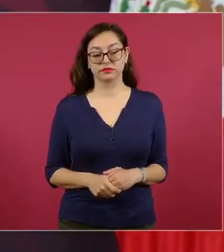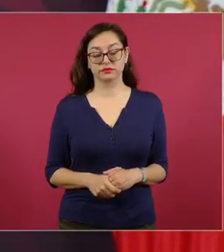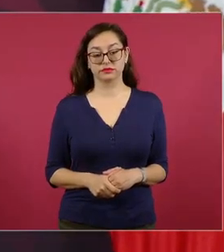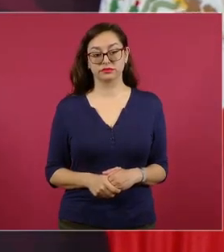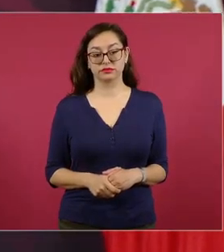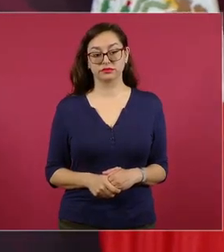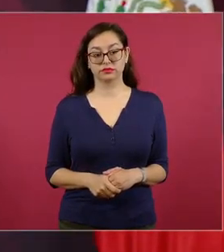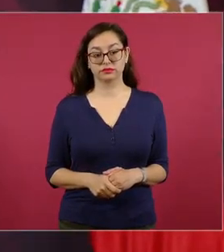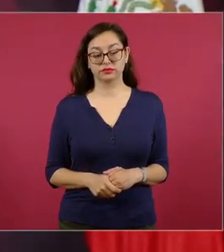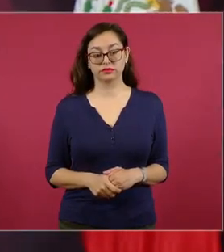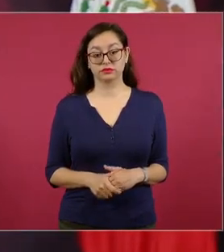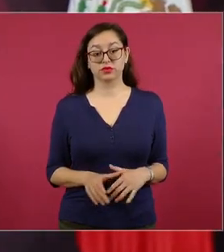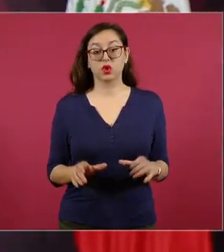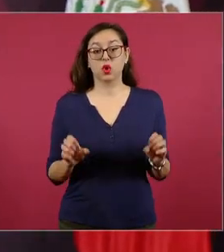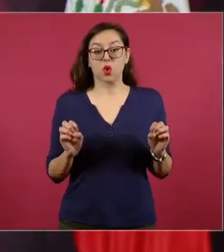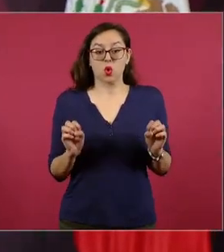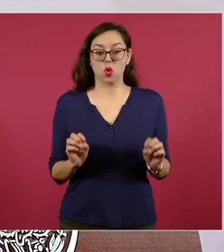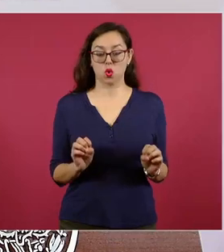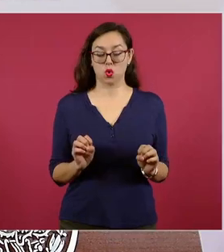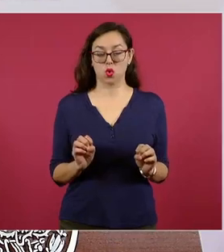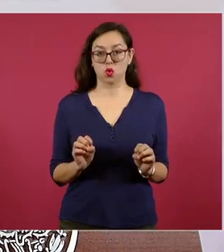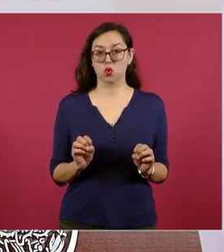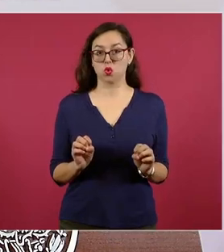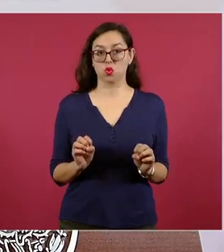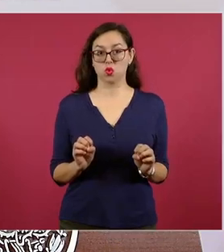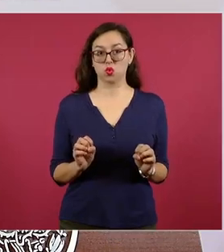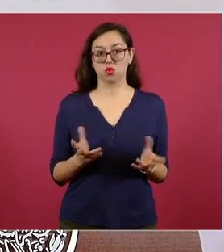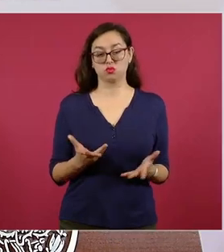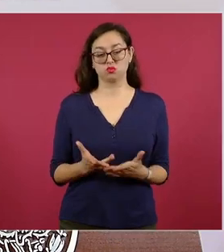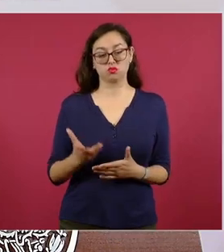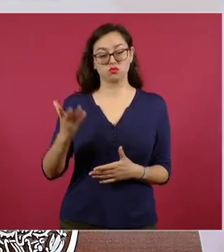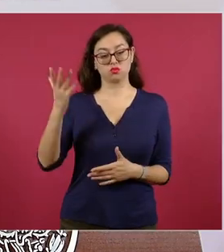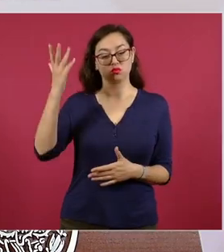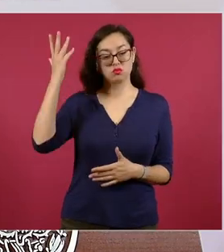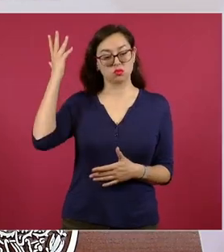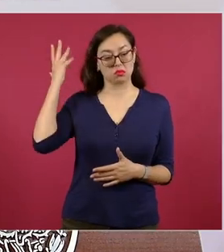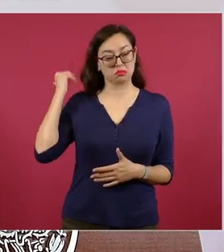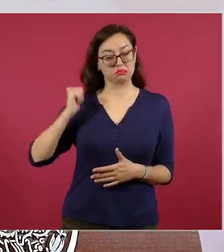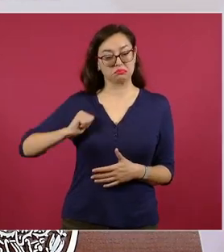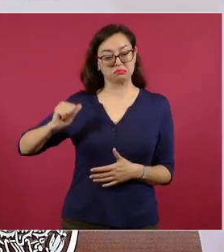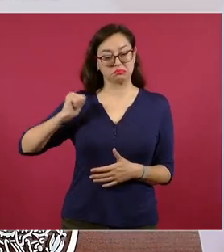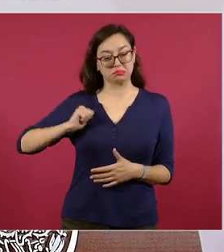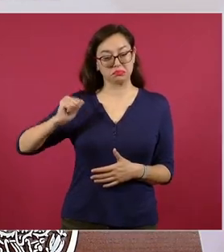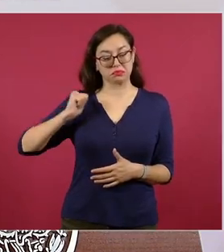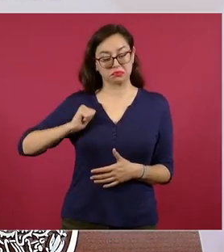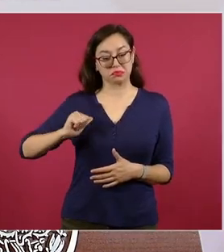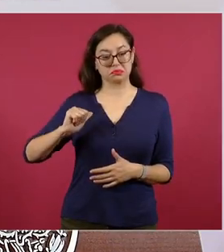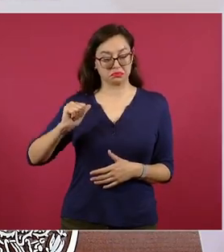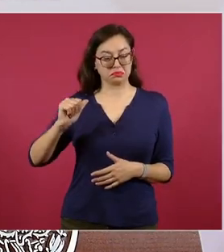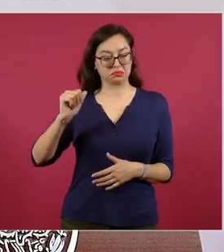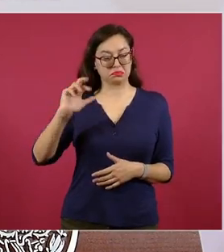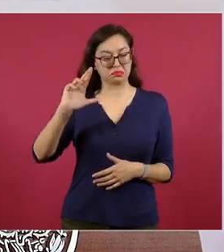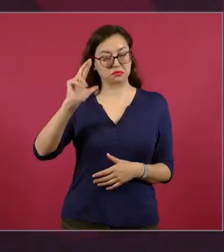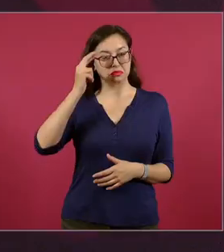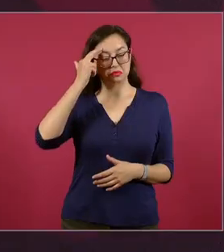lo que se aconsejaba desde la época de los monjes, San Benito,